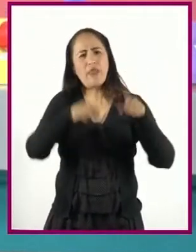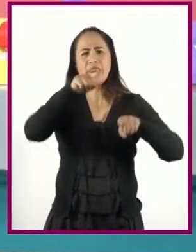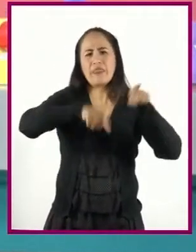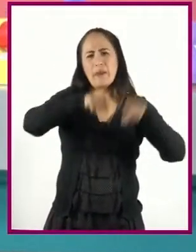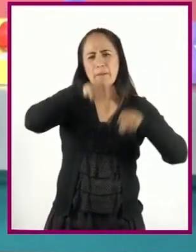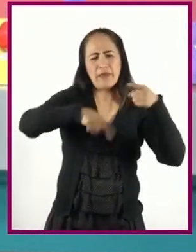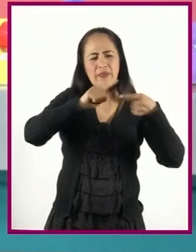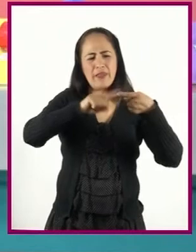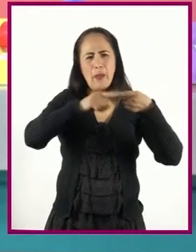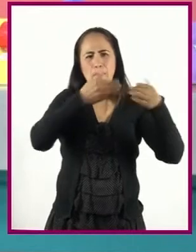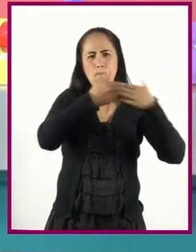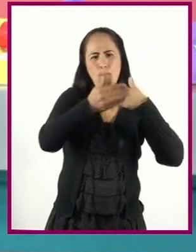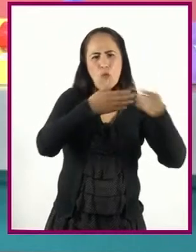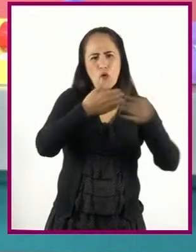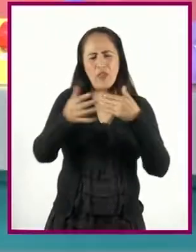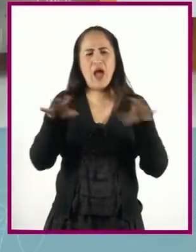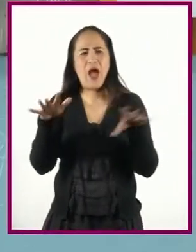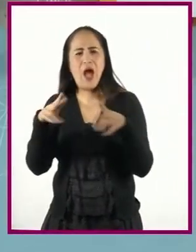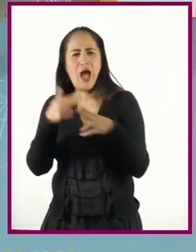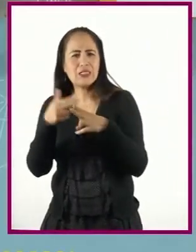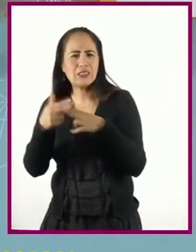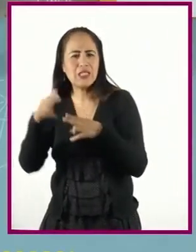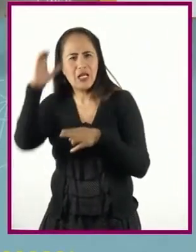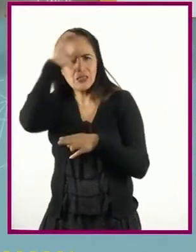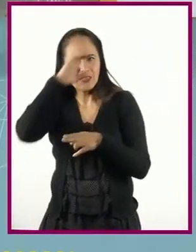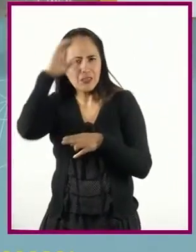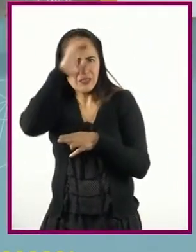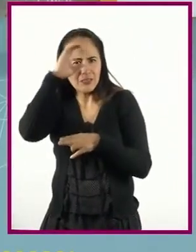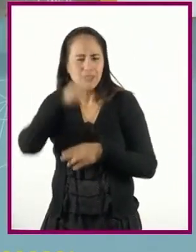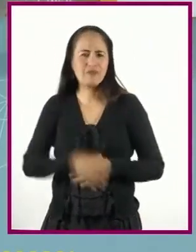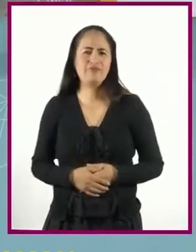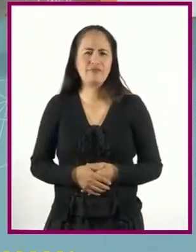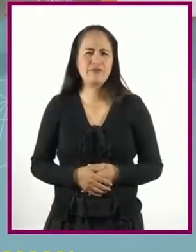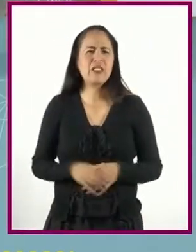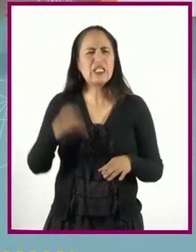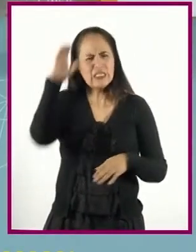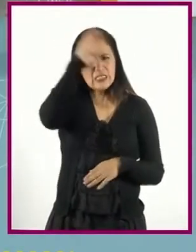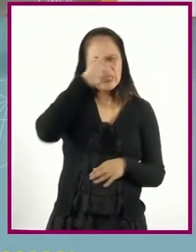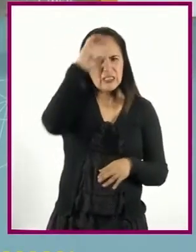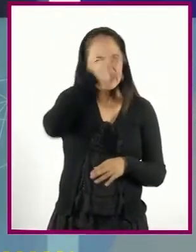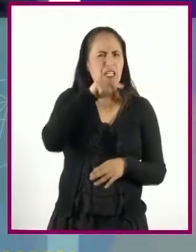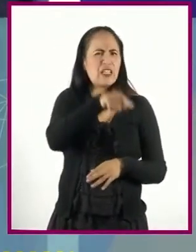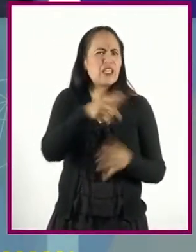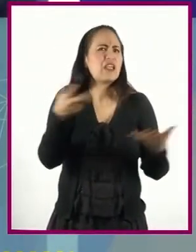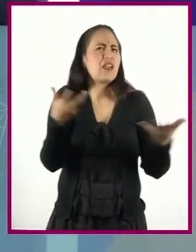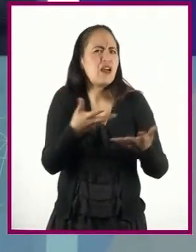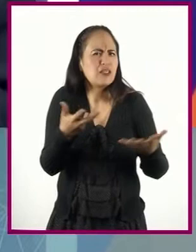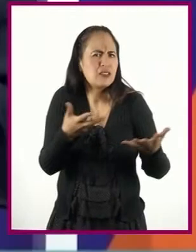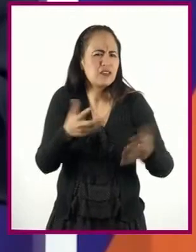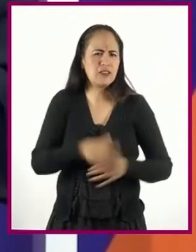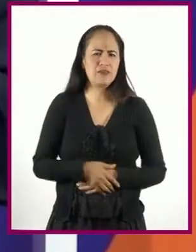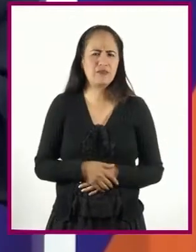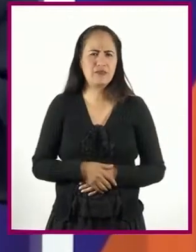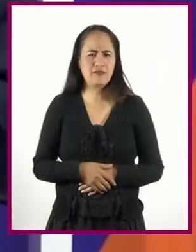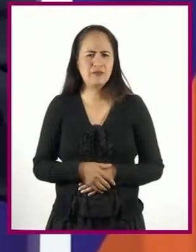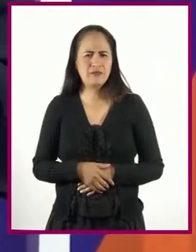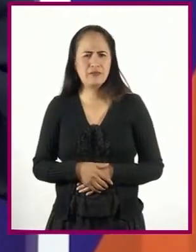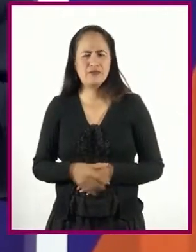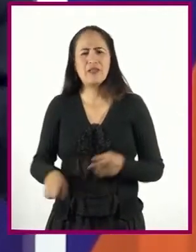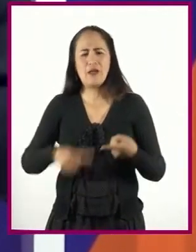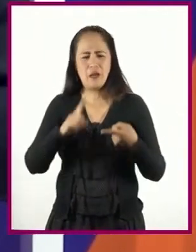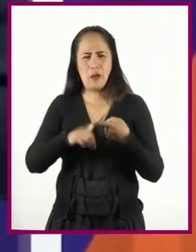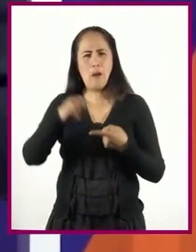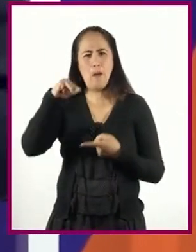desde la moda hasta la ciencia. En la ciencia, ¿cómo se aplica? Hay 3 aspectos de los modelos